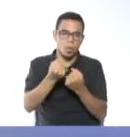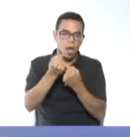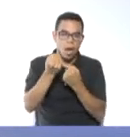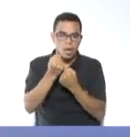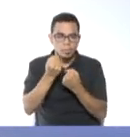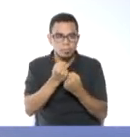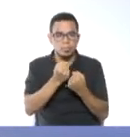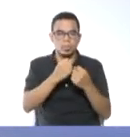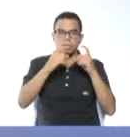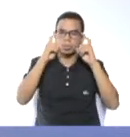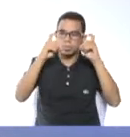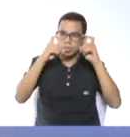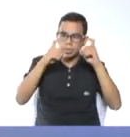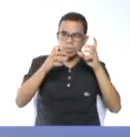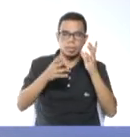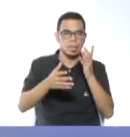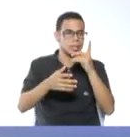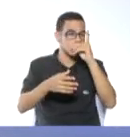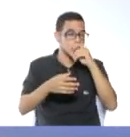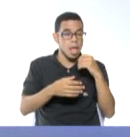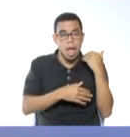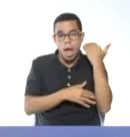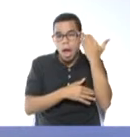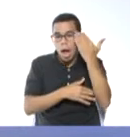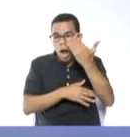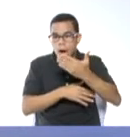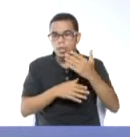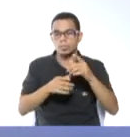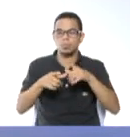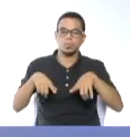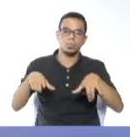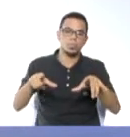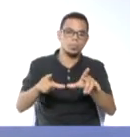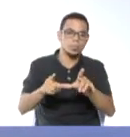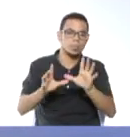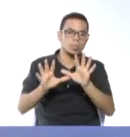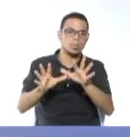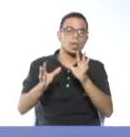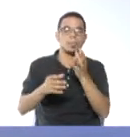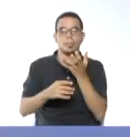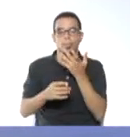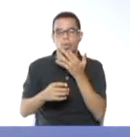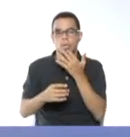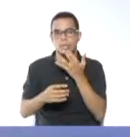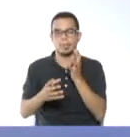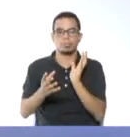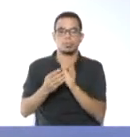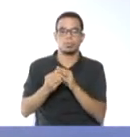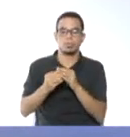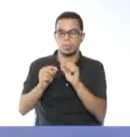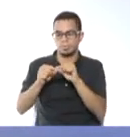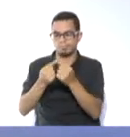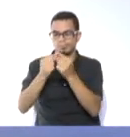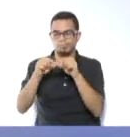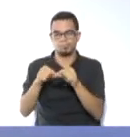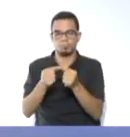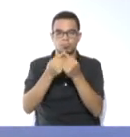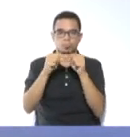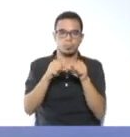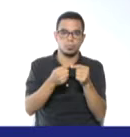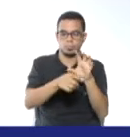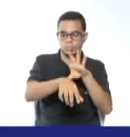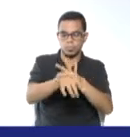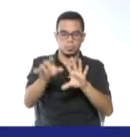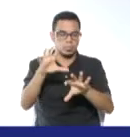dando clases en un espacio dentro de la comunidad de manualidades. Todos estos elementos se suman a la conformación de estos